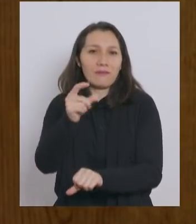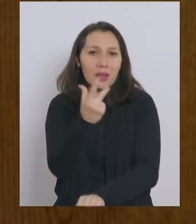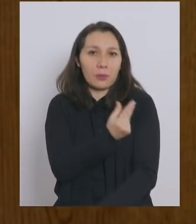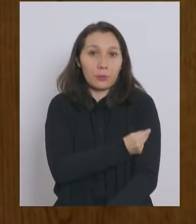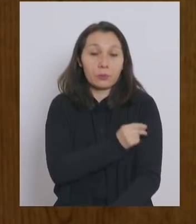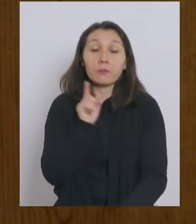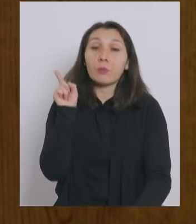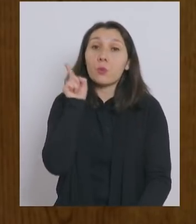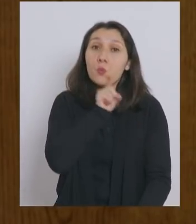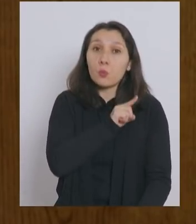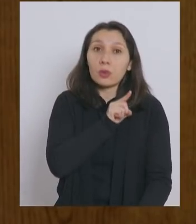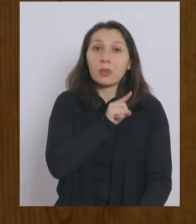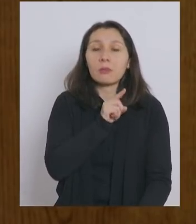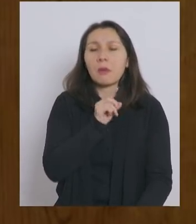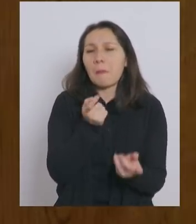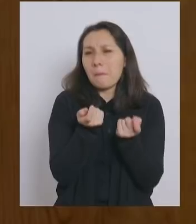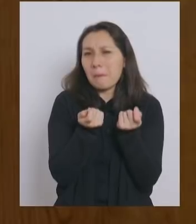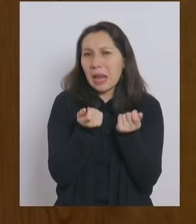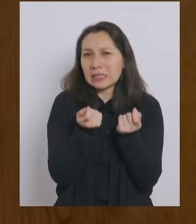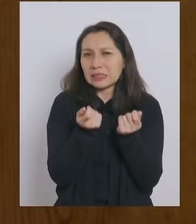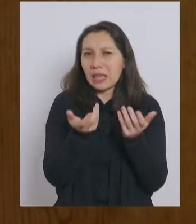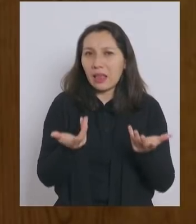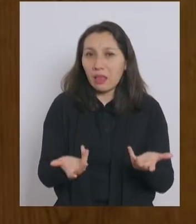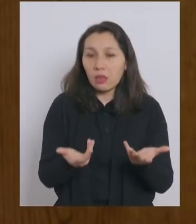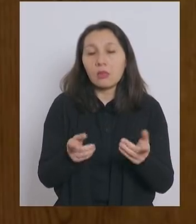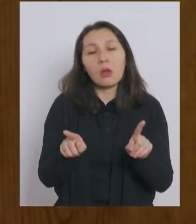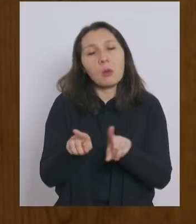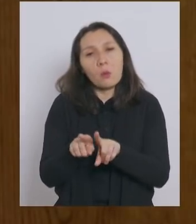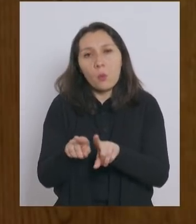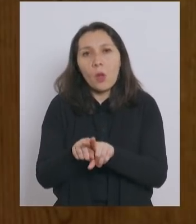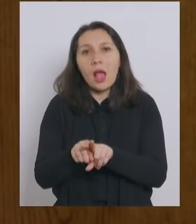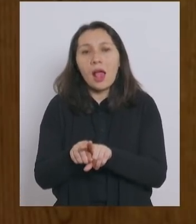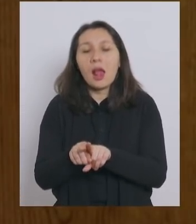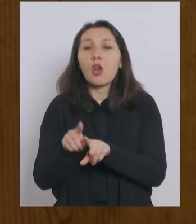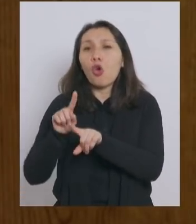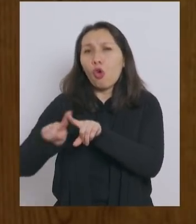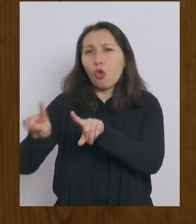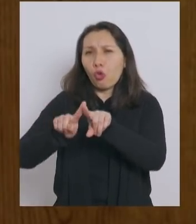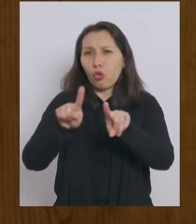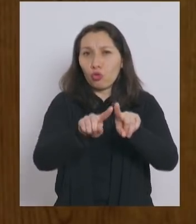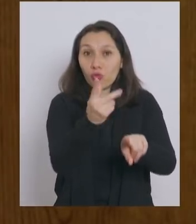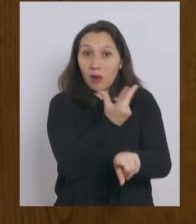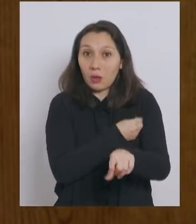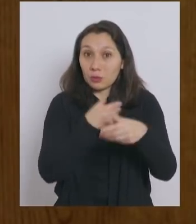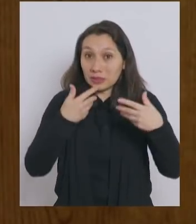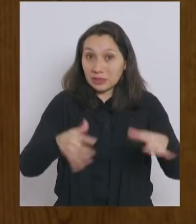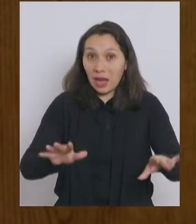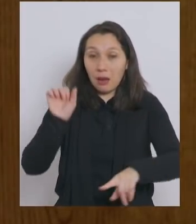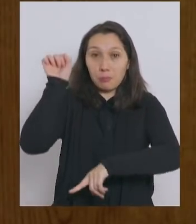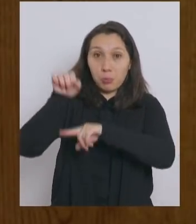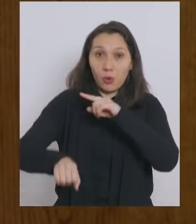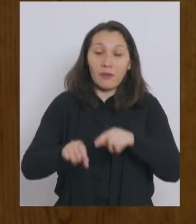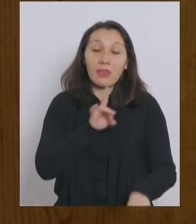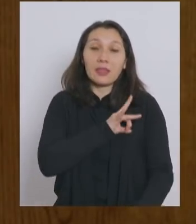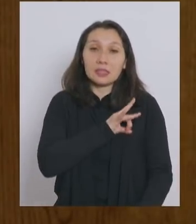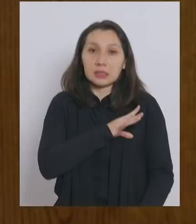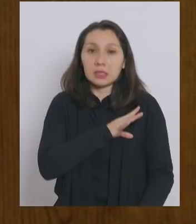finalizando, similar o al igual que con las demás vacunas que han sido autorizadas en el